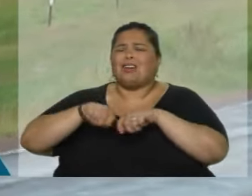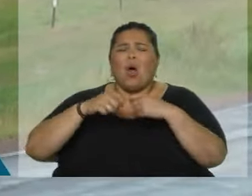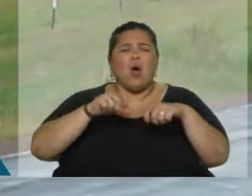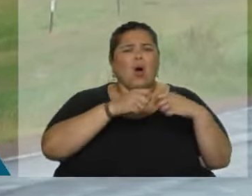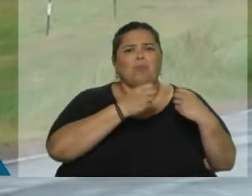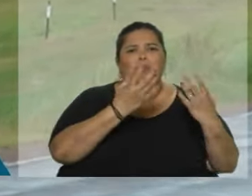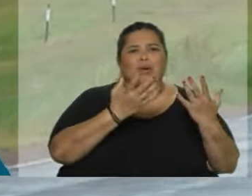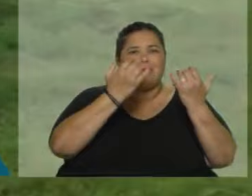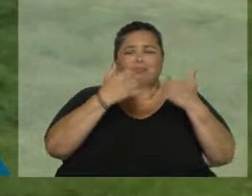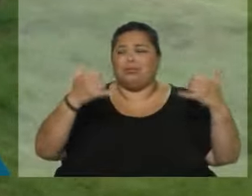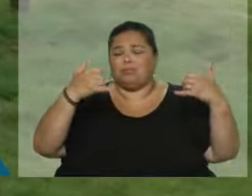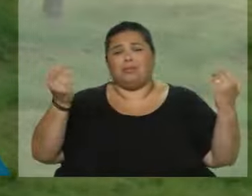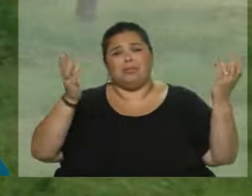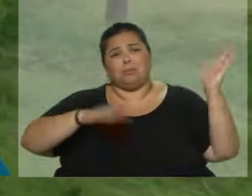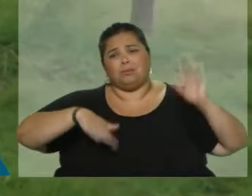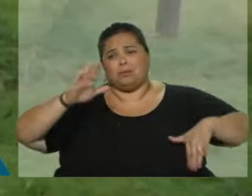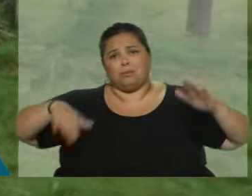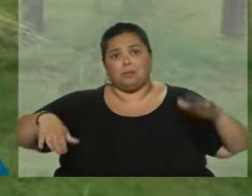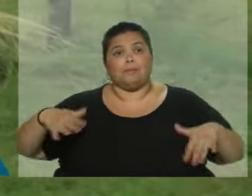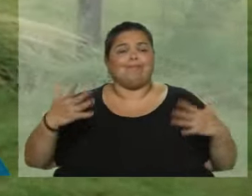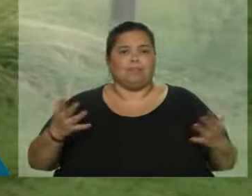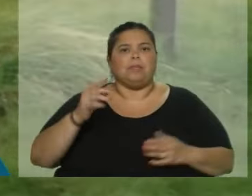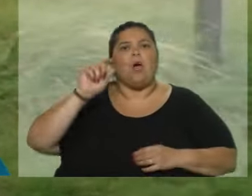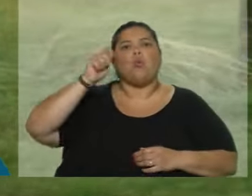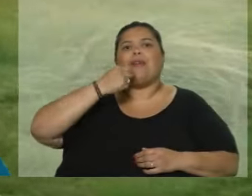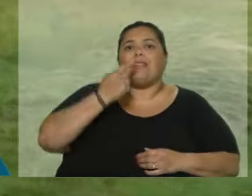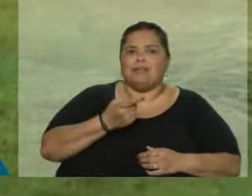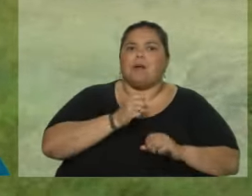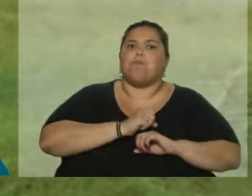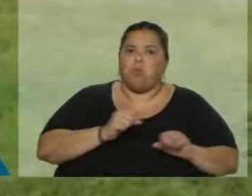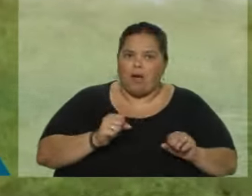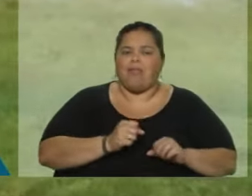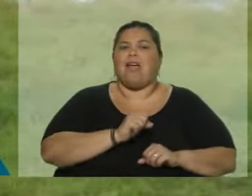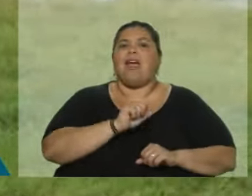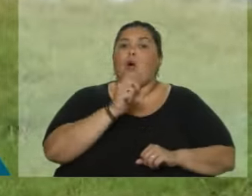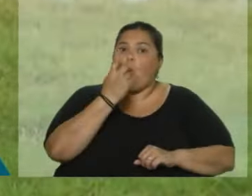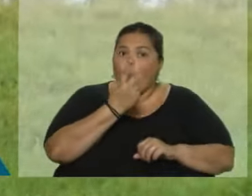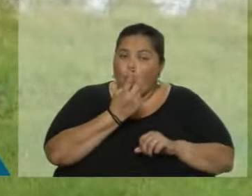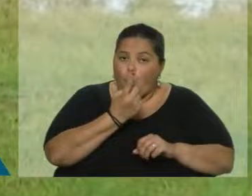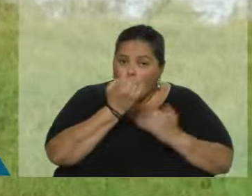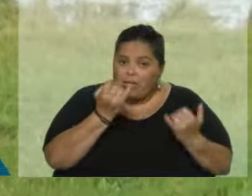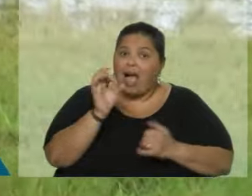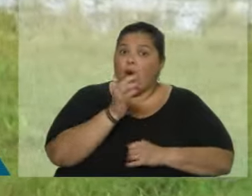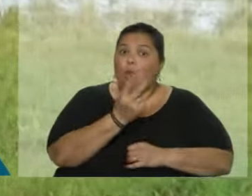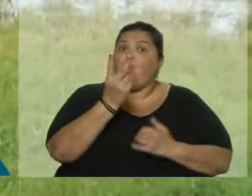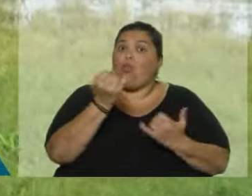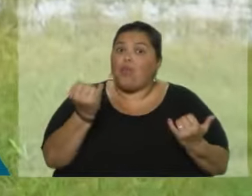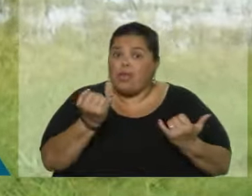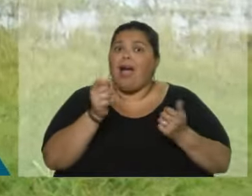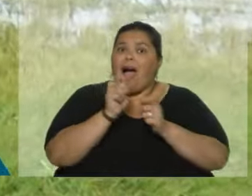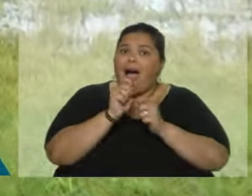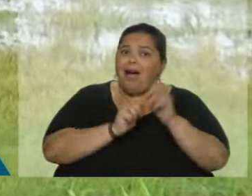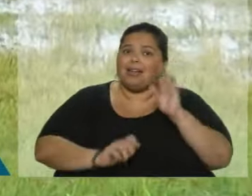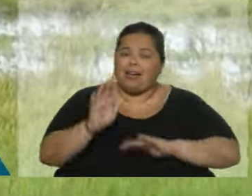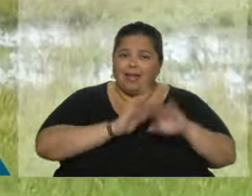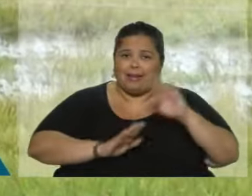nos está diciendo de que va a tomar un tiempo que puede llevar entre 24 e incluso 48 horas. Desde el Secoed se dispuso, en acuerdo